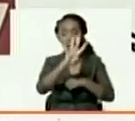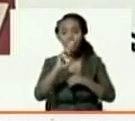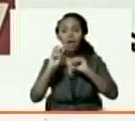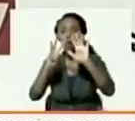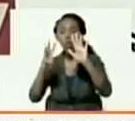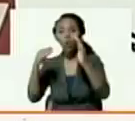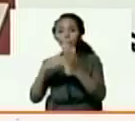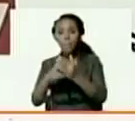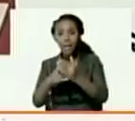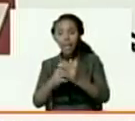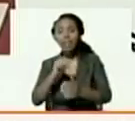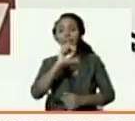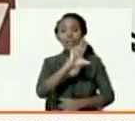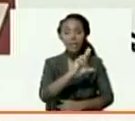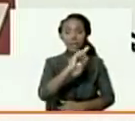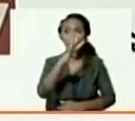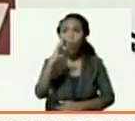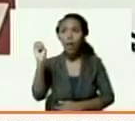48.340